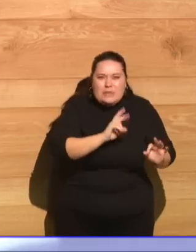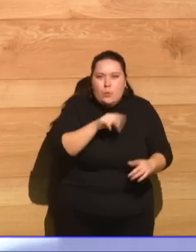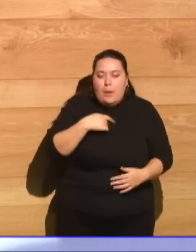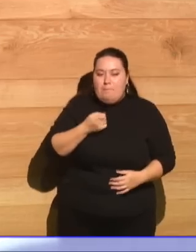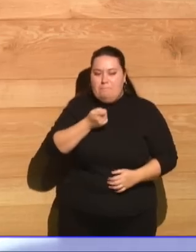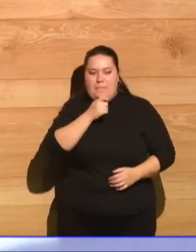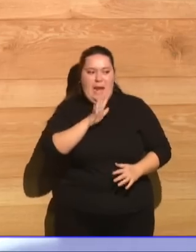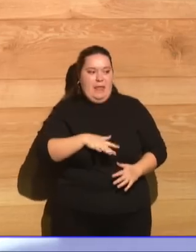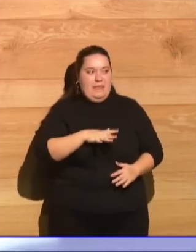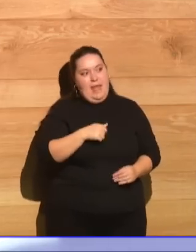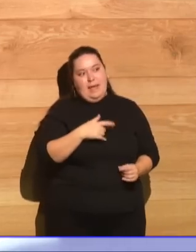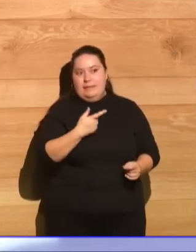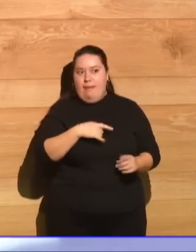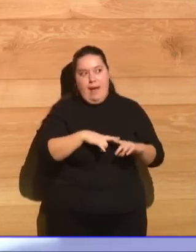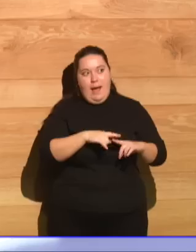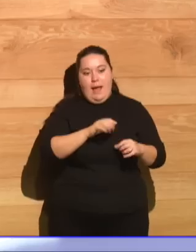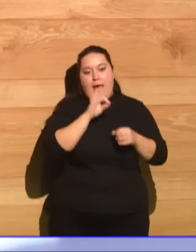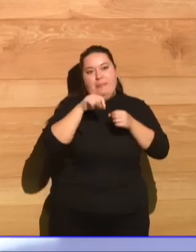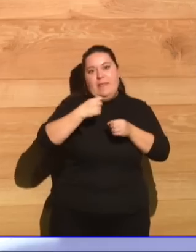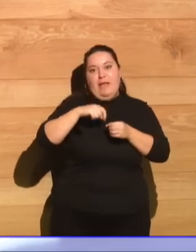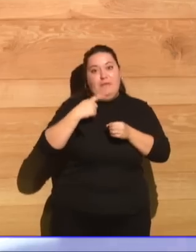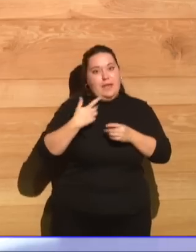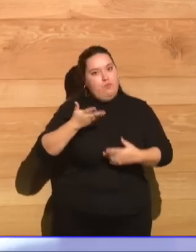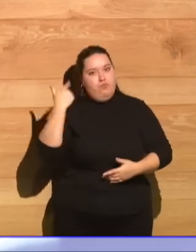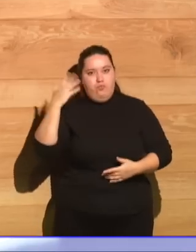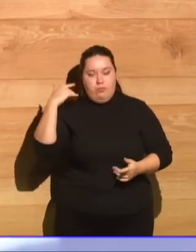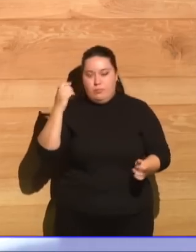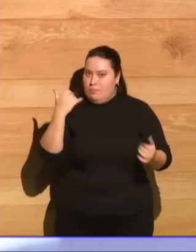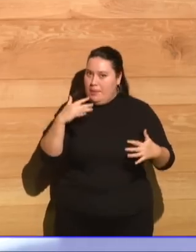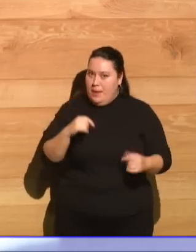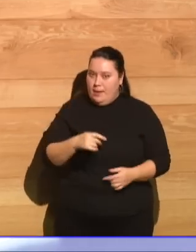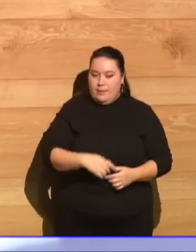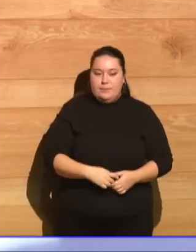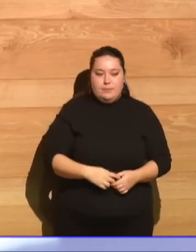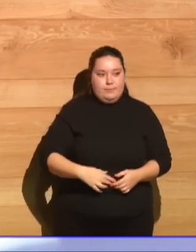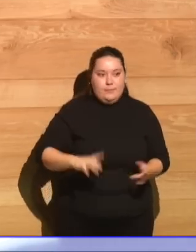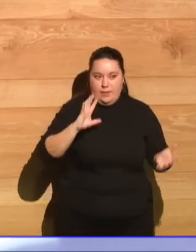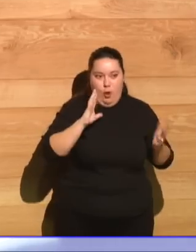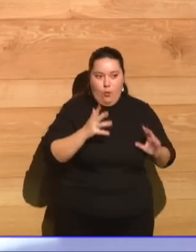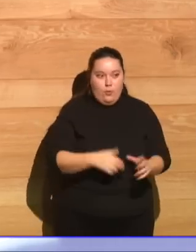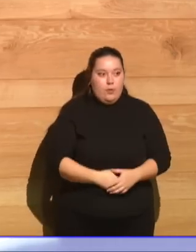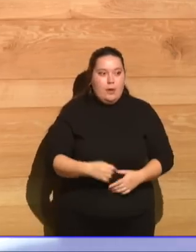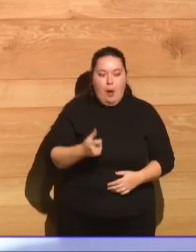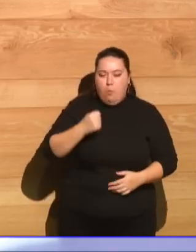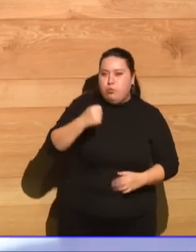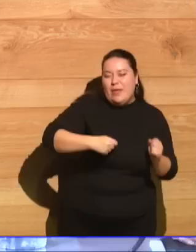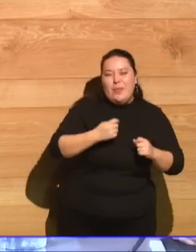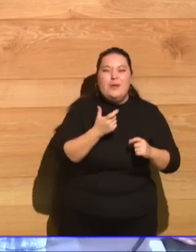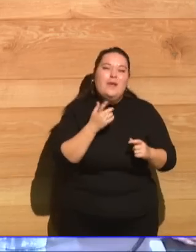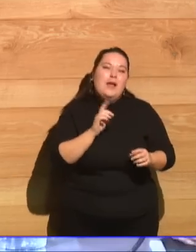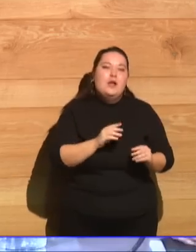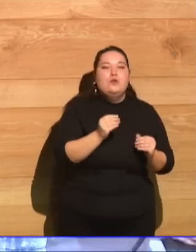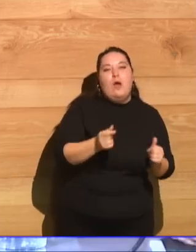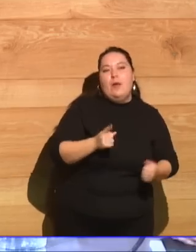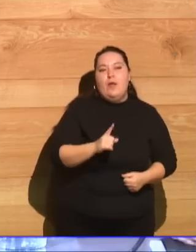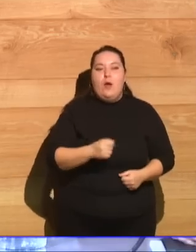Parecía pasado de kéfir. Sí. Pero eran, Sí. además, puñetazos. No os creáis que era el puñetacito típico que me de dices- que me esto